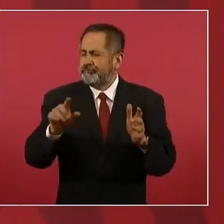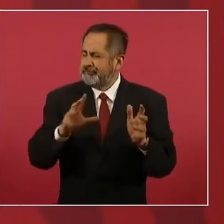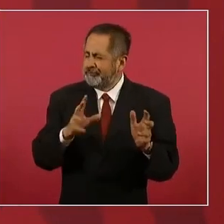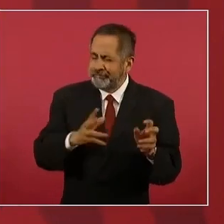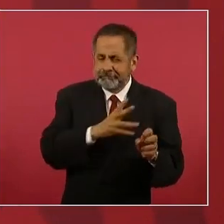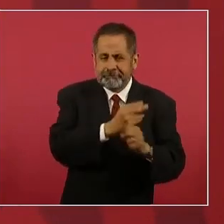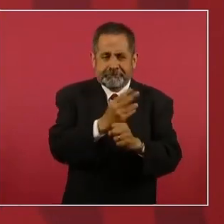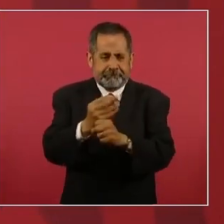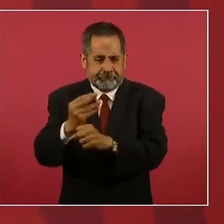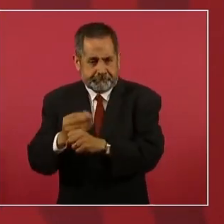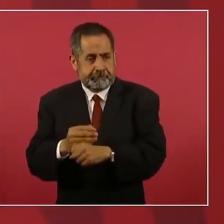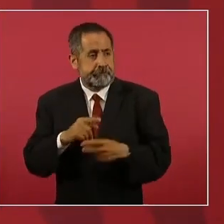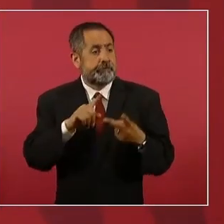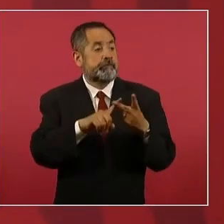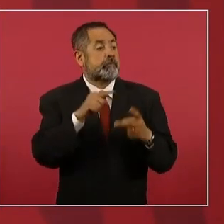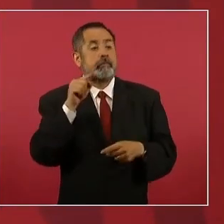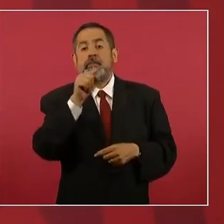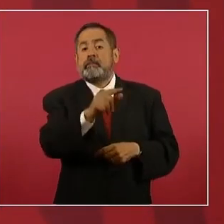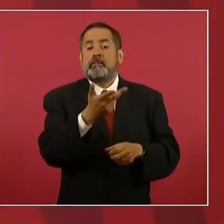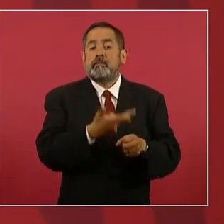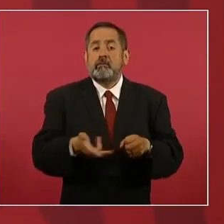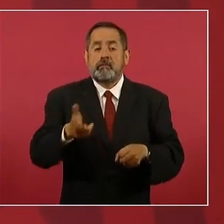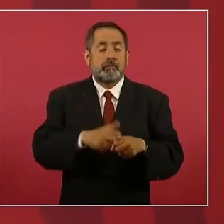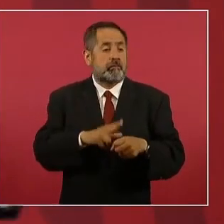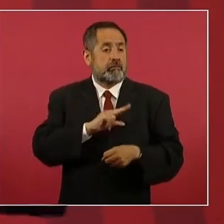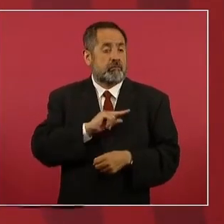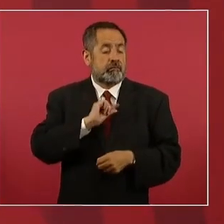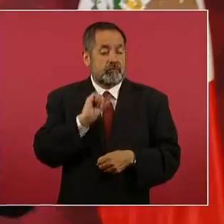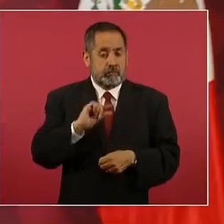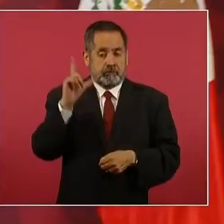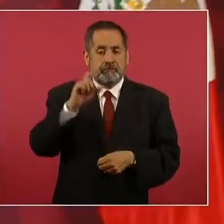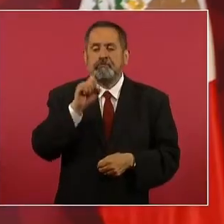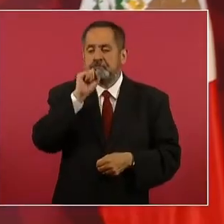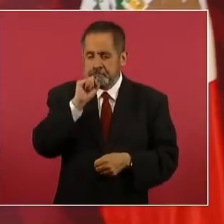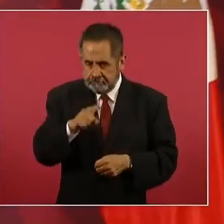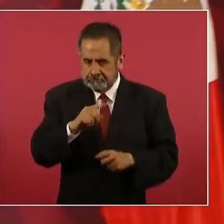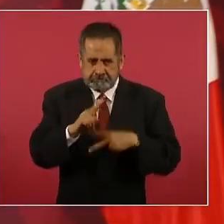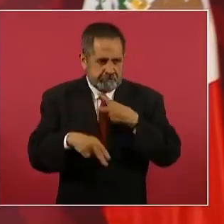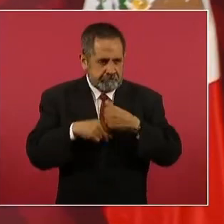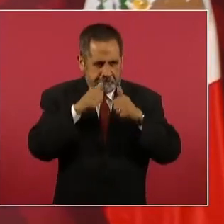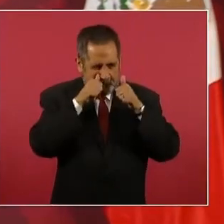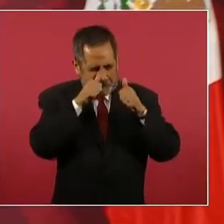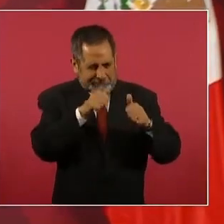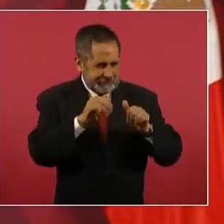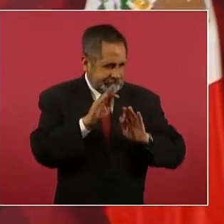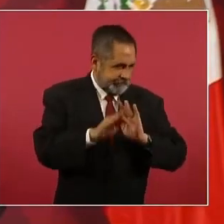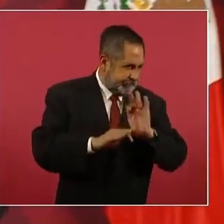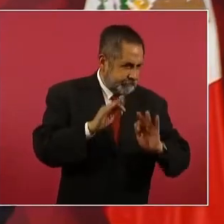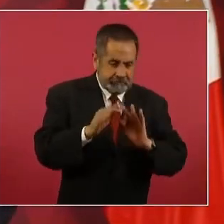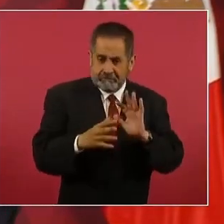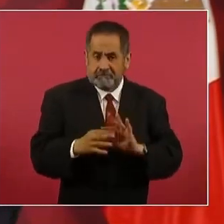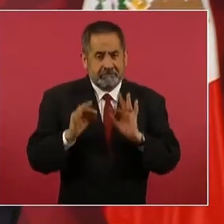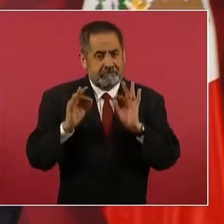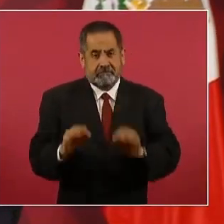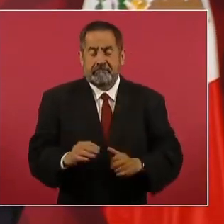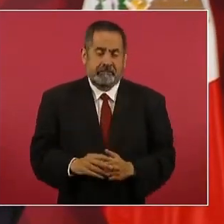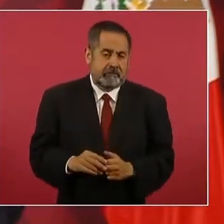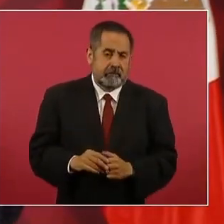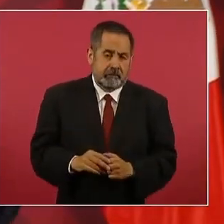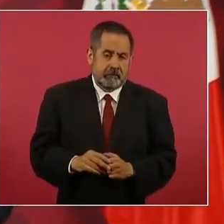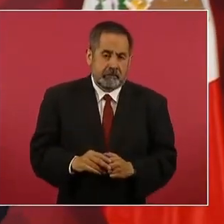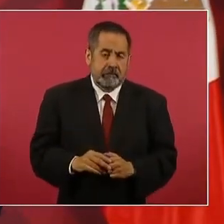hospitales de especialidades. Eso es lo que estamos ahora construyendo, y esto